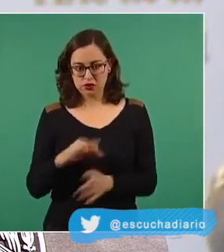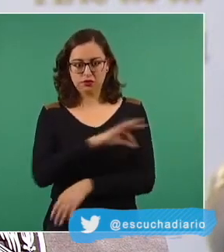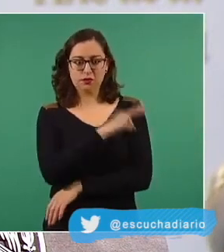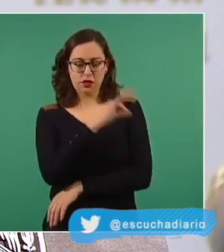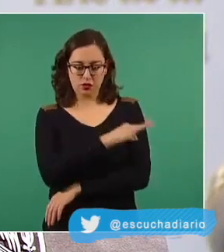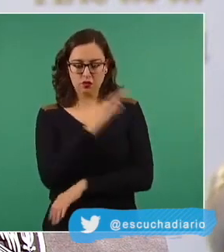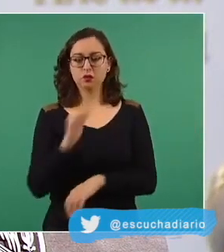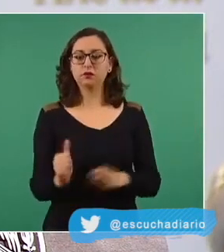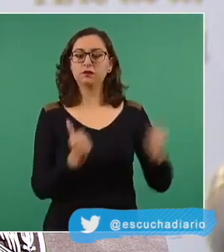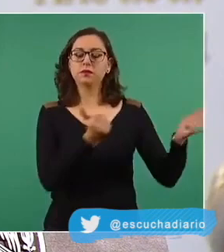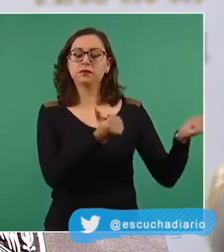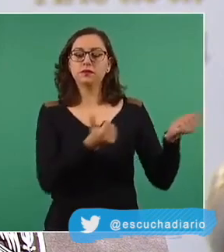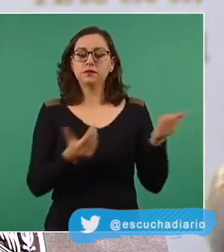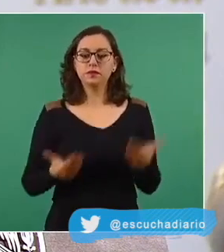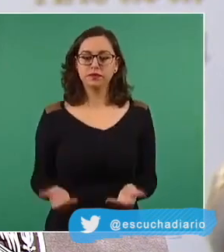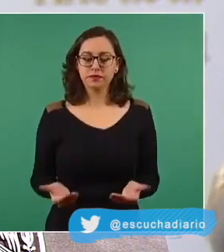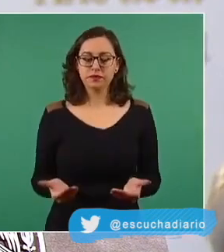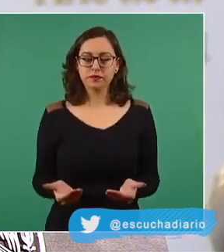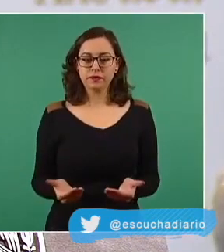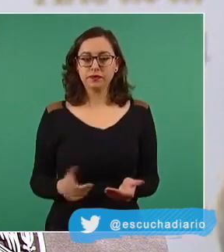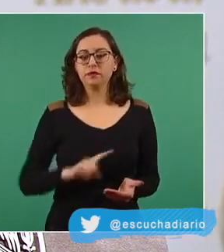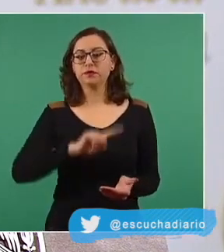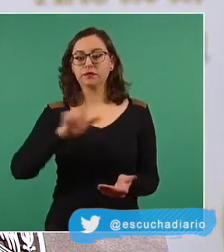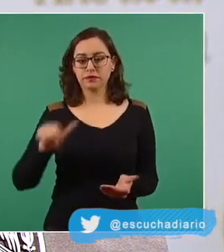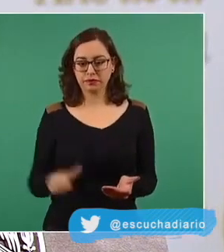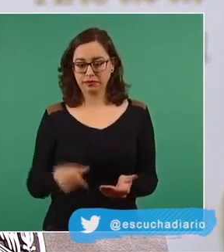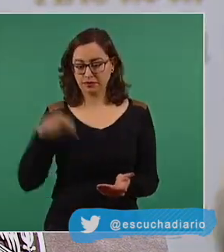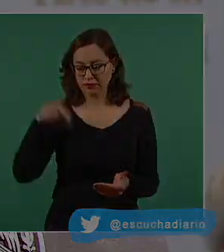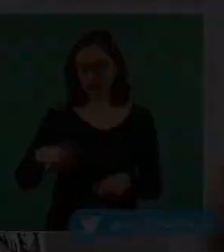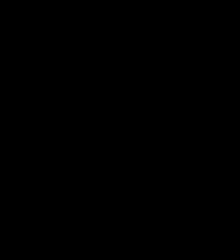espacios públicos. Seguiremos informando.